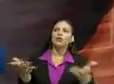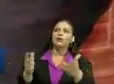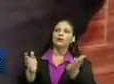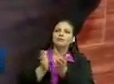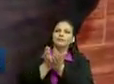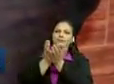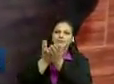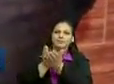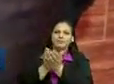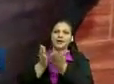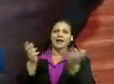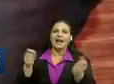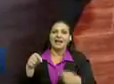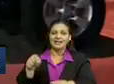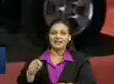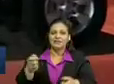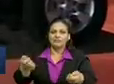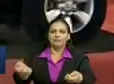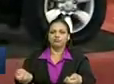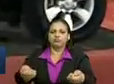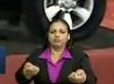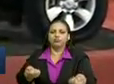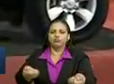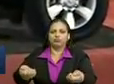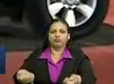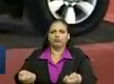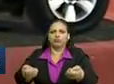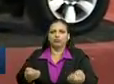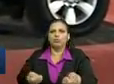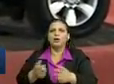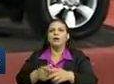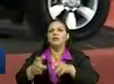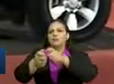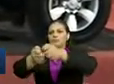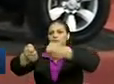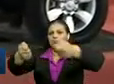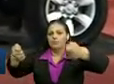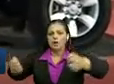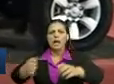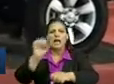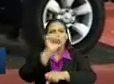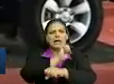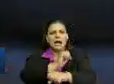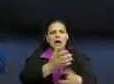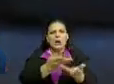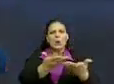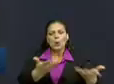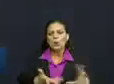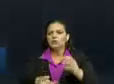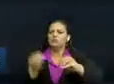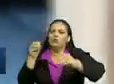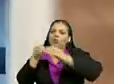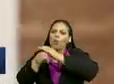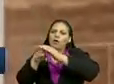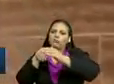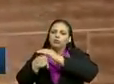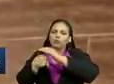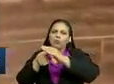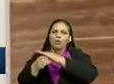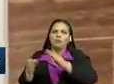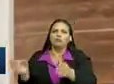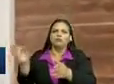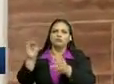con repuestos automotrices. En esa información se detallaba hasta la ruta que debían seguir por las carreteras del